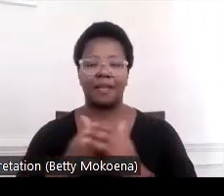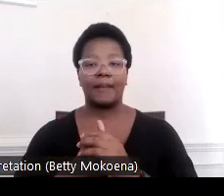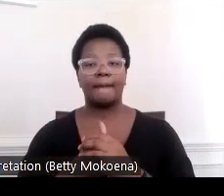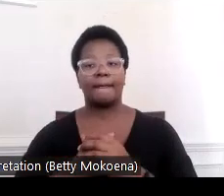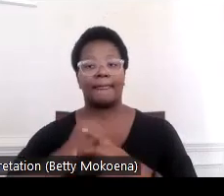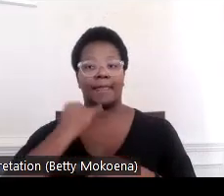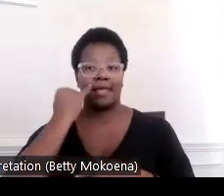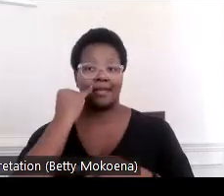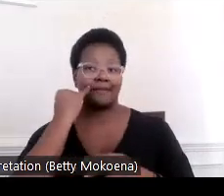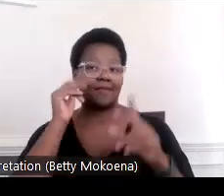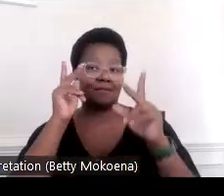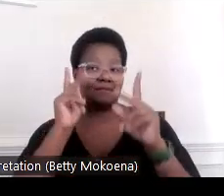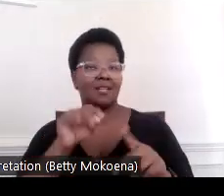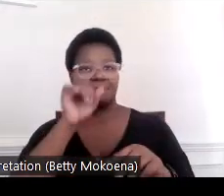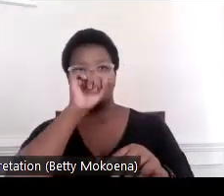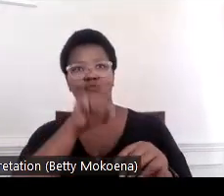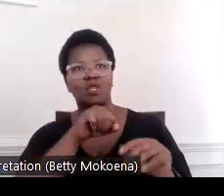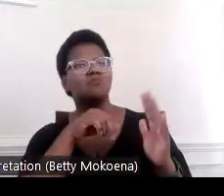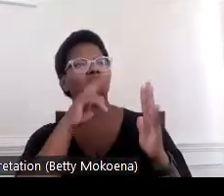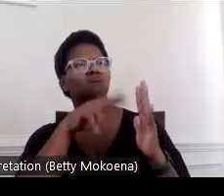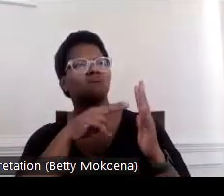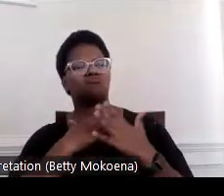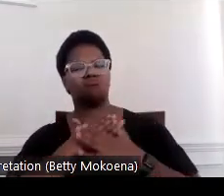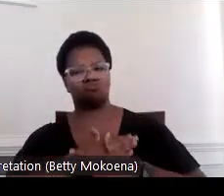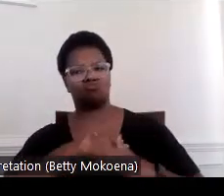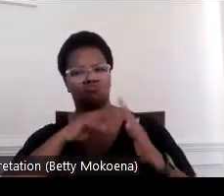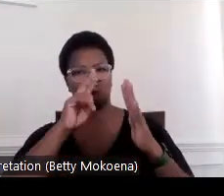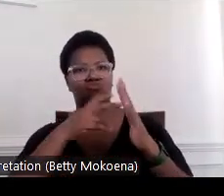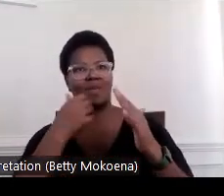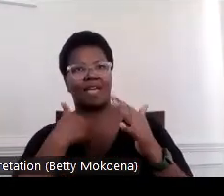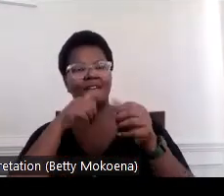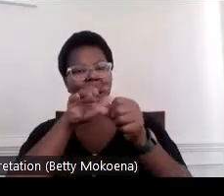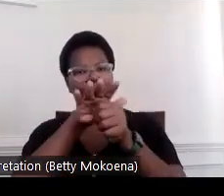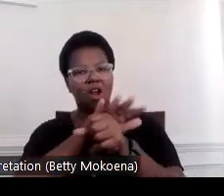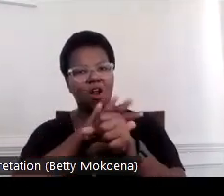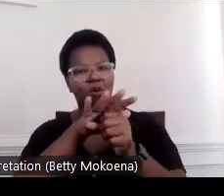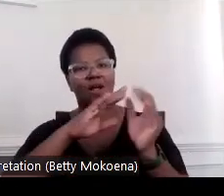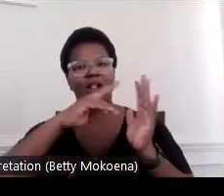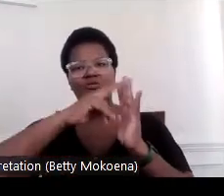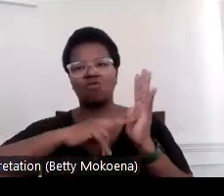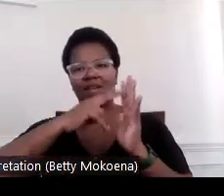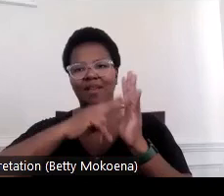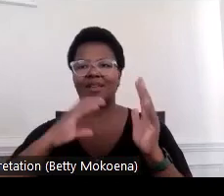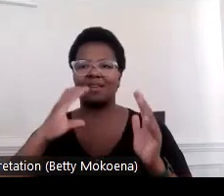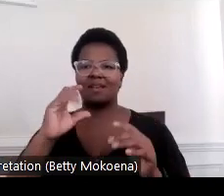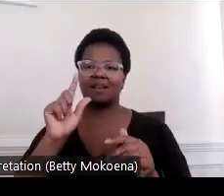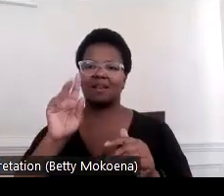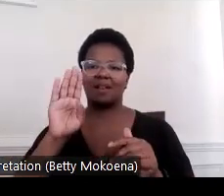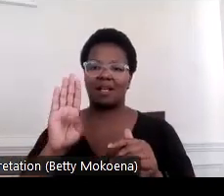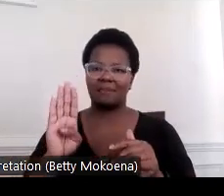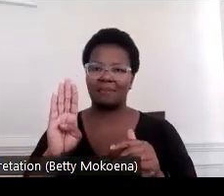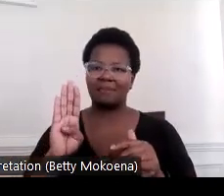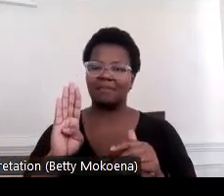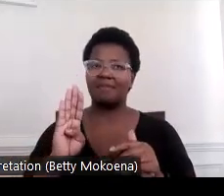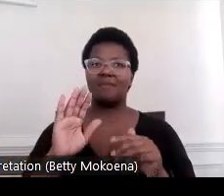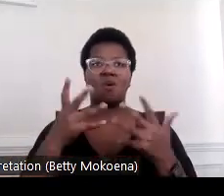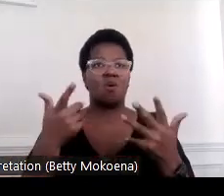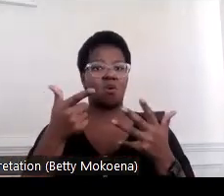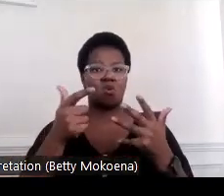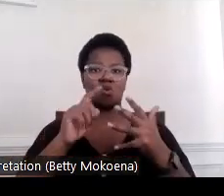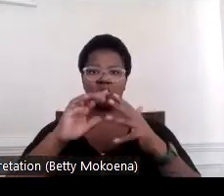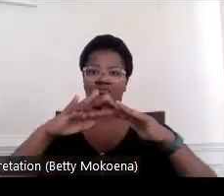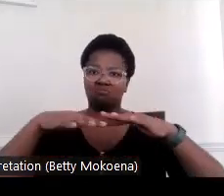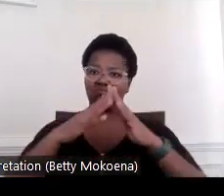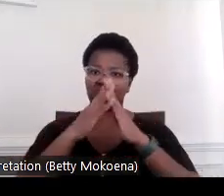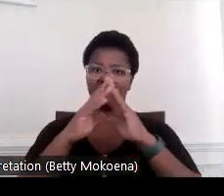en una arena un estadio también para aquellos que tienen otros intereses por ejemplo el tejido de punta